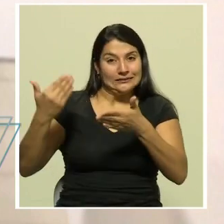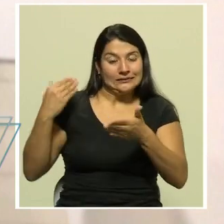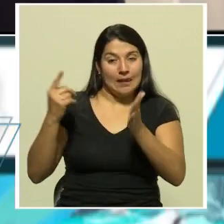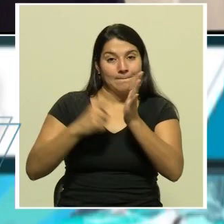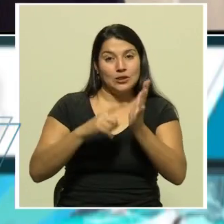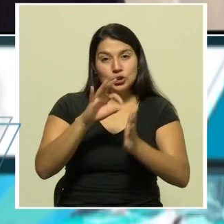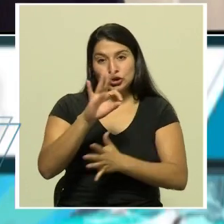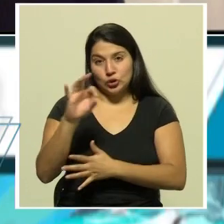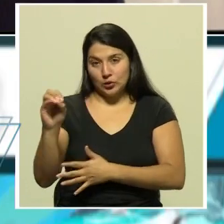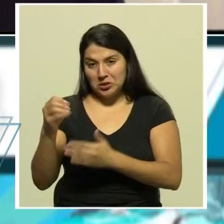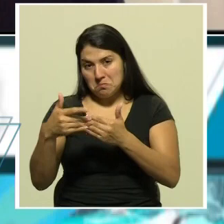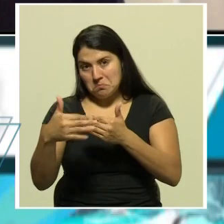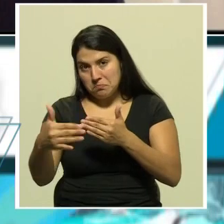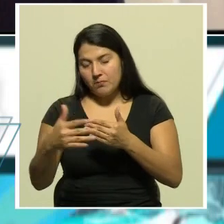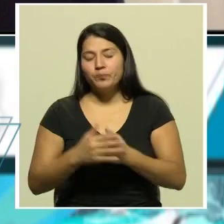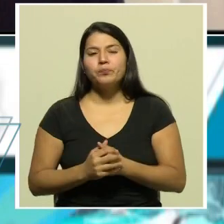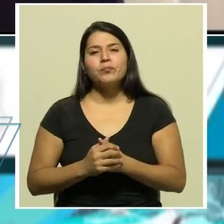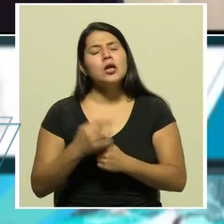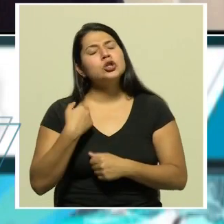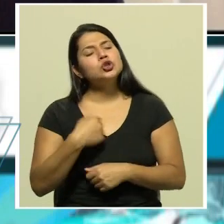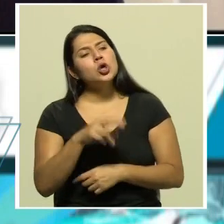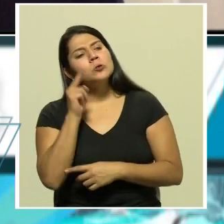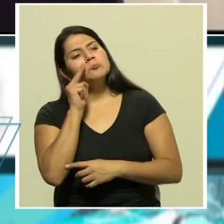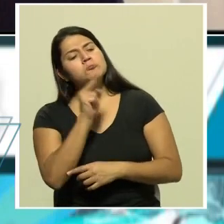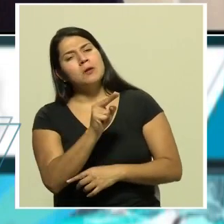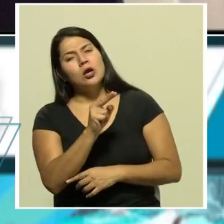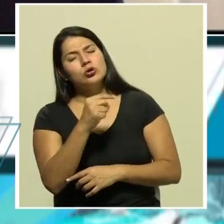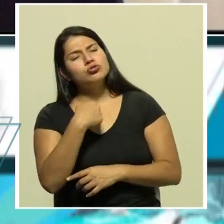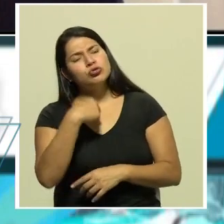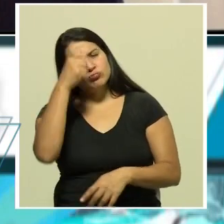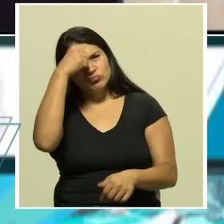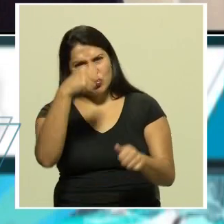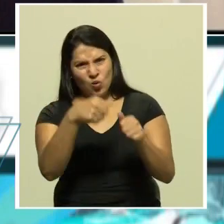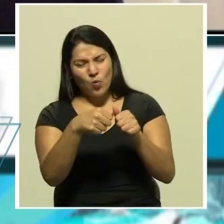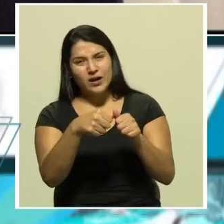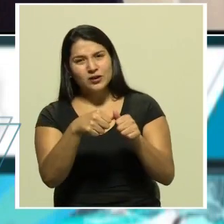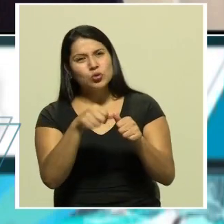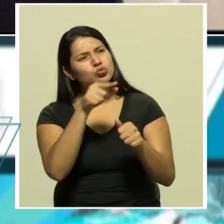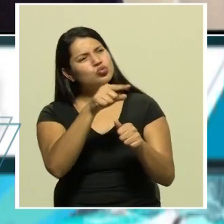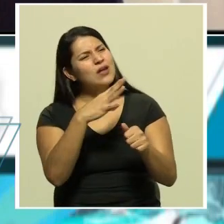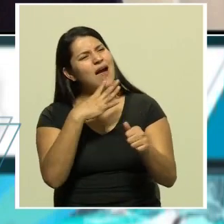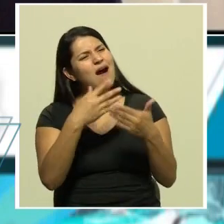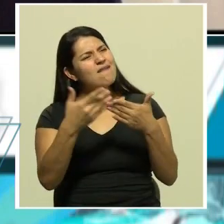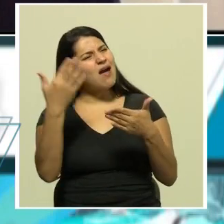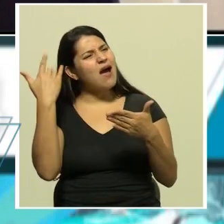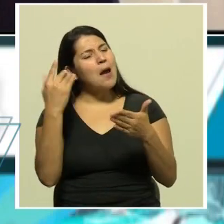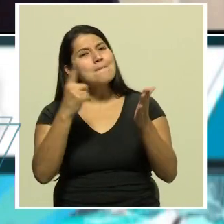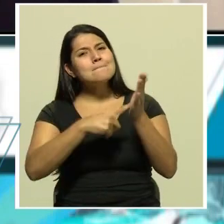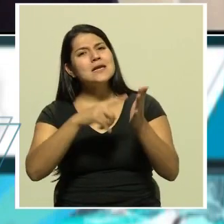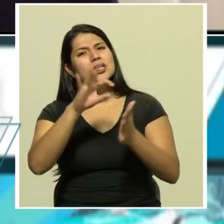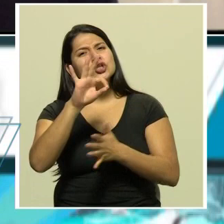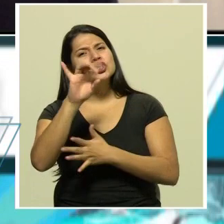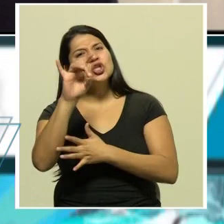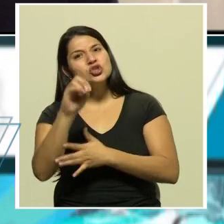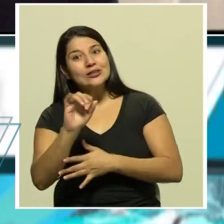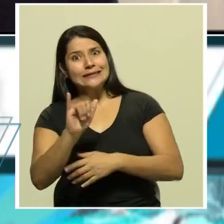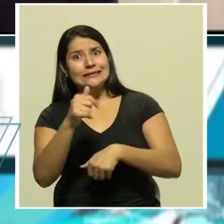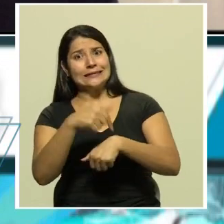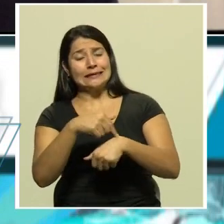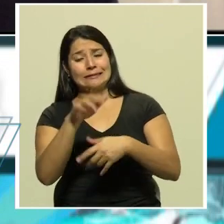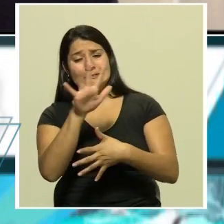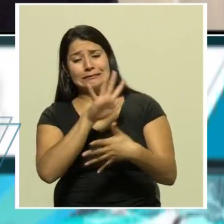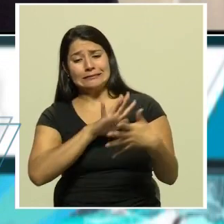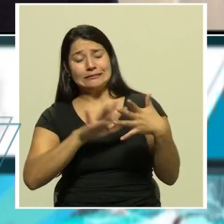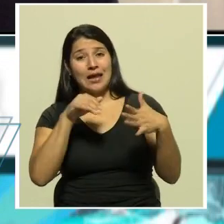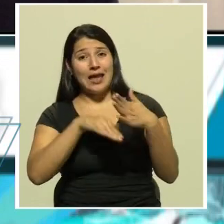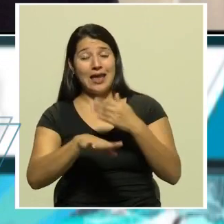Ilka, escuchándola uno recuerda, usted hablaba de los 80 como esa época turbulenta de América